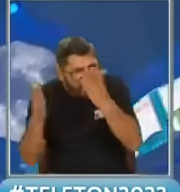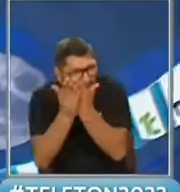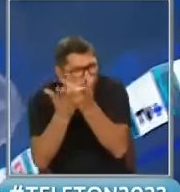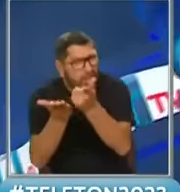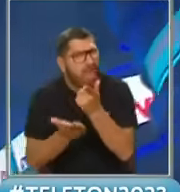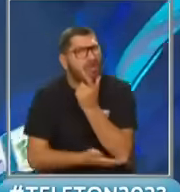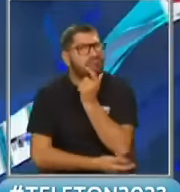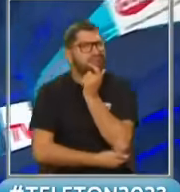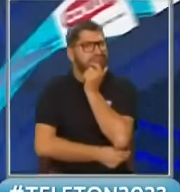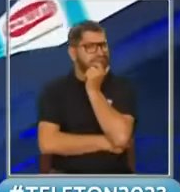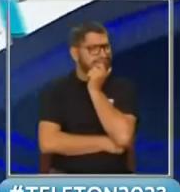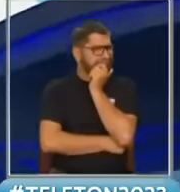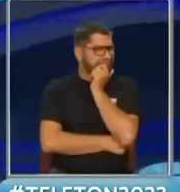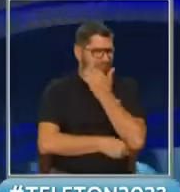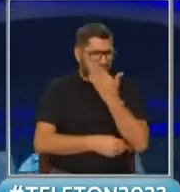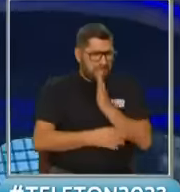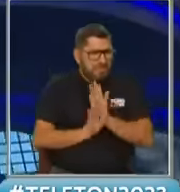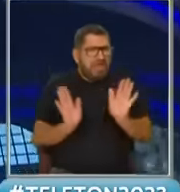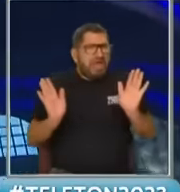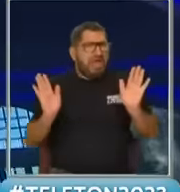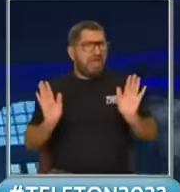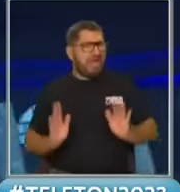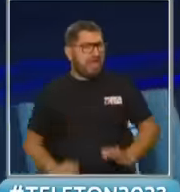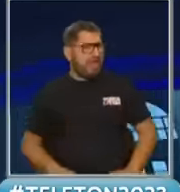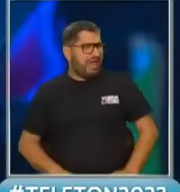¿Estudiáis? Tampoco, ¿no?